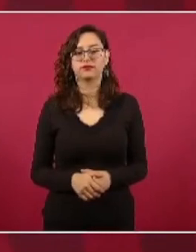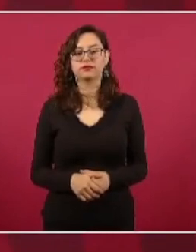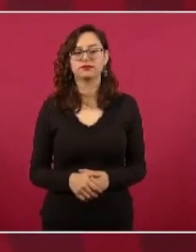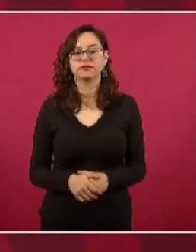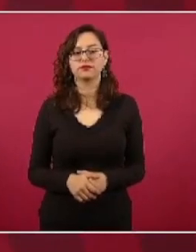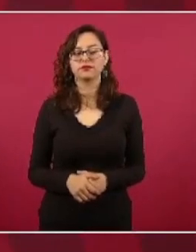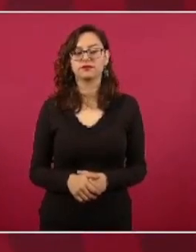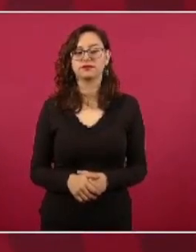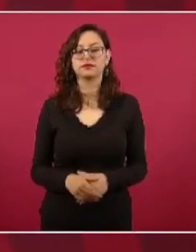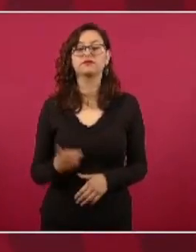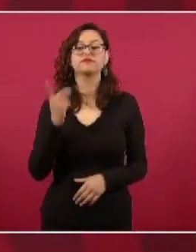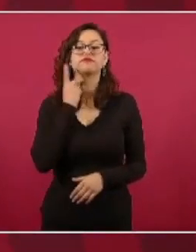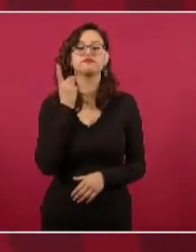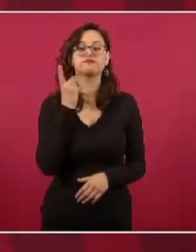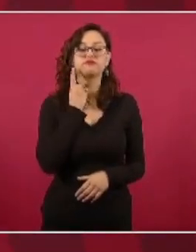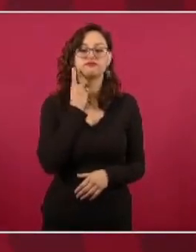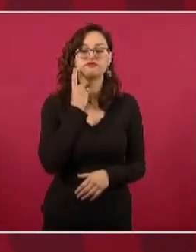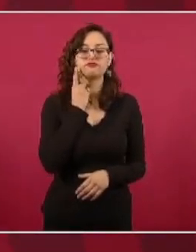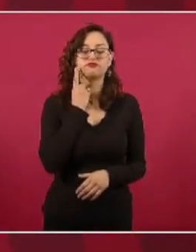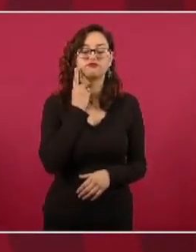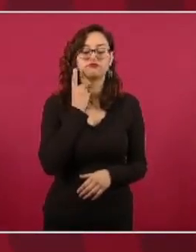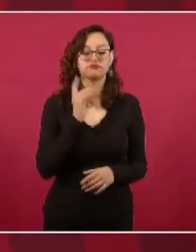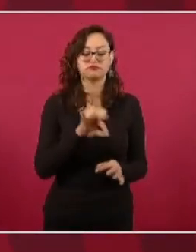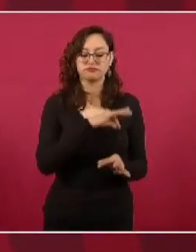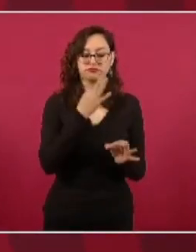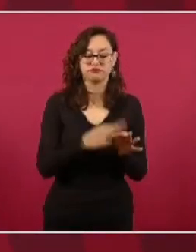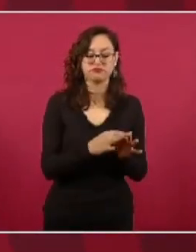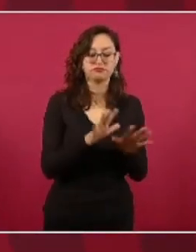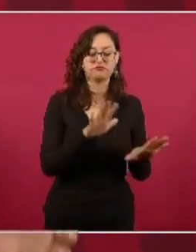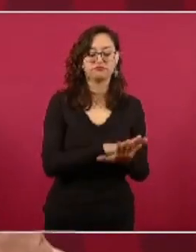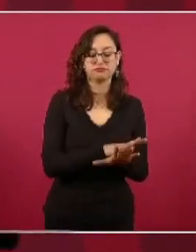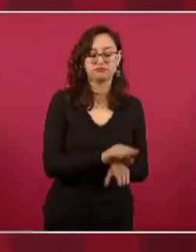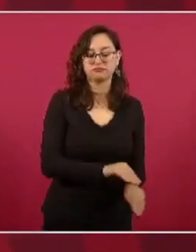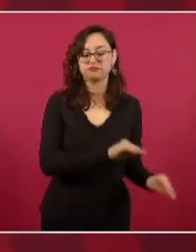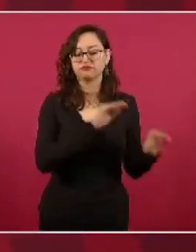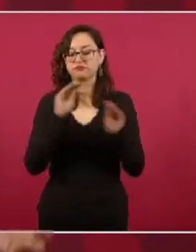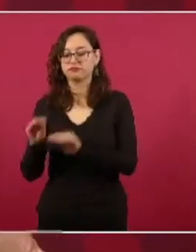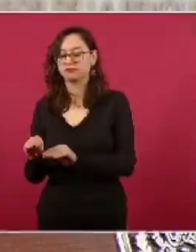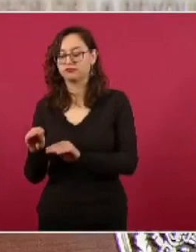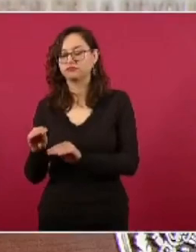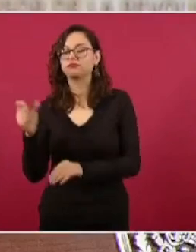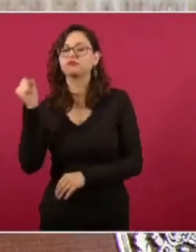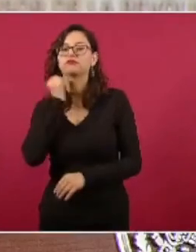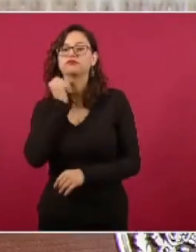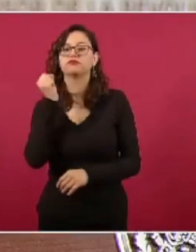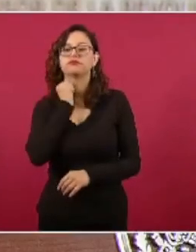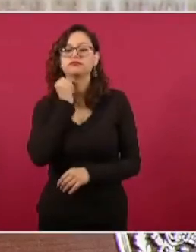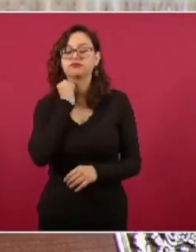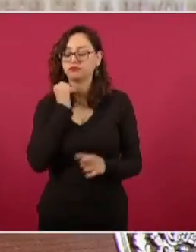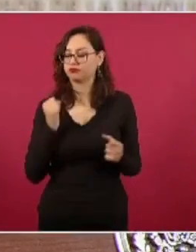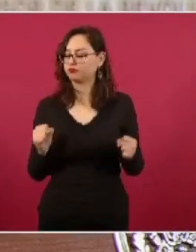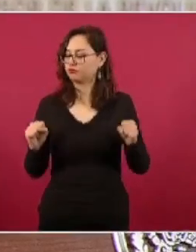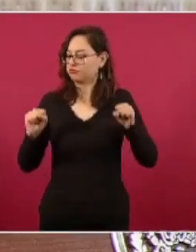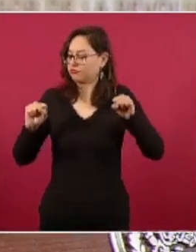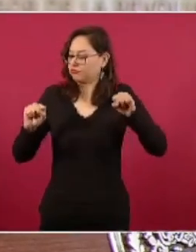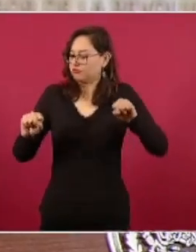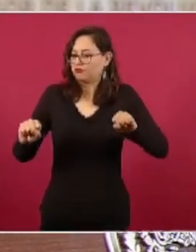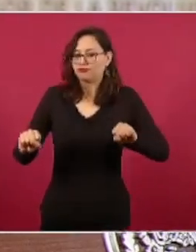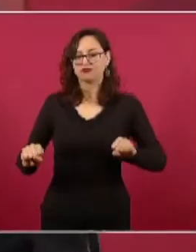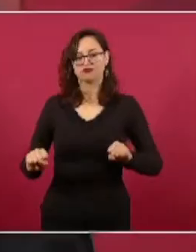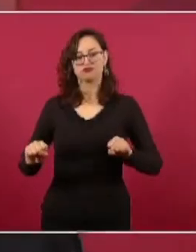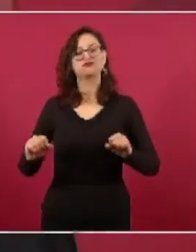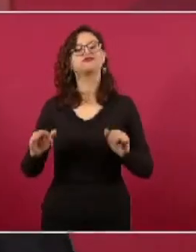lo pasaron de la Cámara de Diputados a la Cámara de Senadores, a un sillón, dice Alfonso Reyes, más